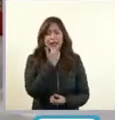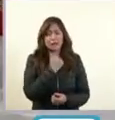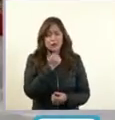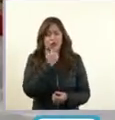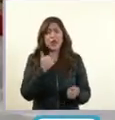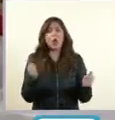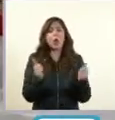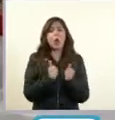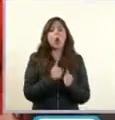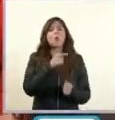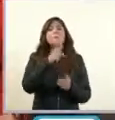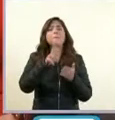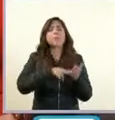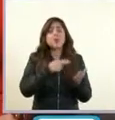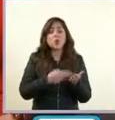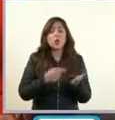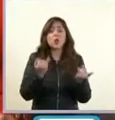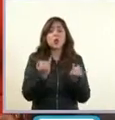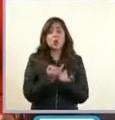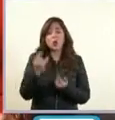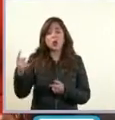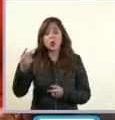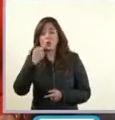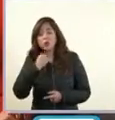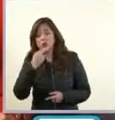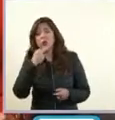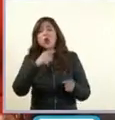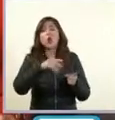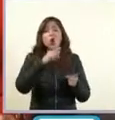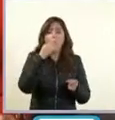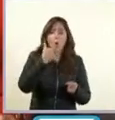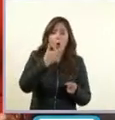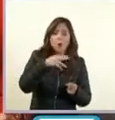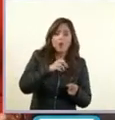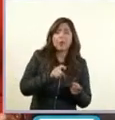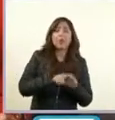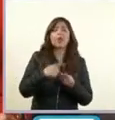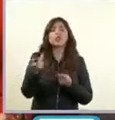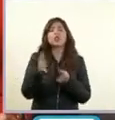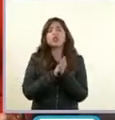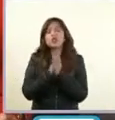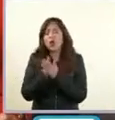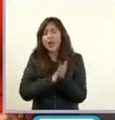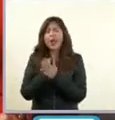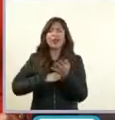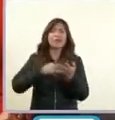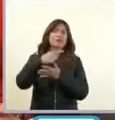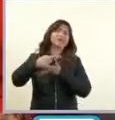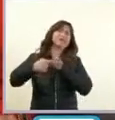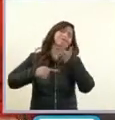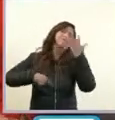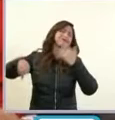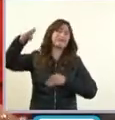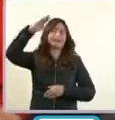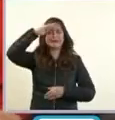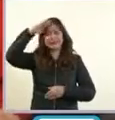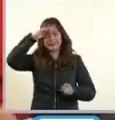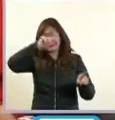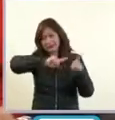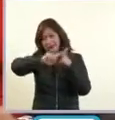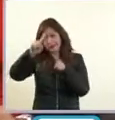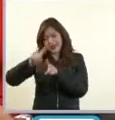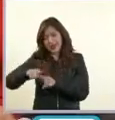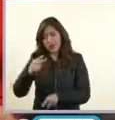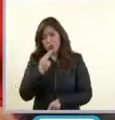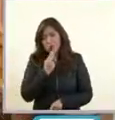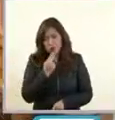La parte de la dulcería que tiene gomitas, Sí. chocolates, todo lo que quieras imaginarte de dulces, Claro.